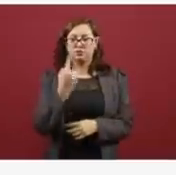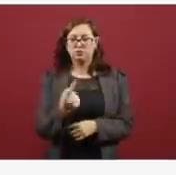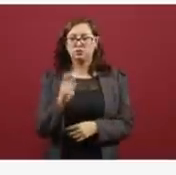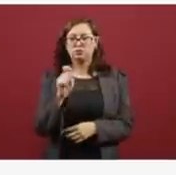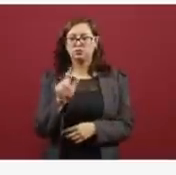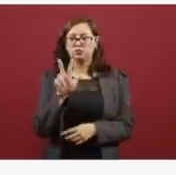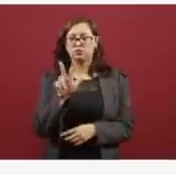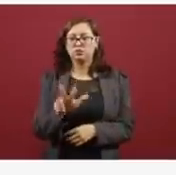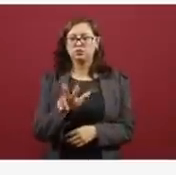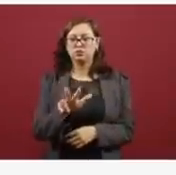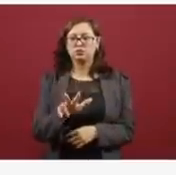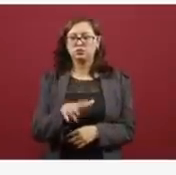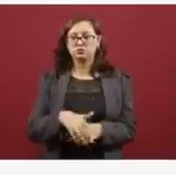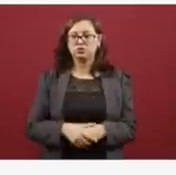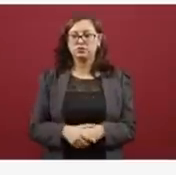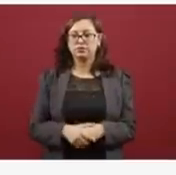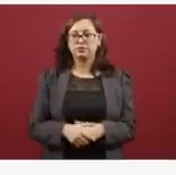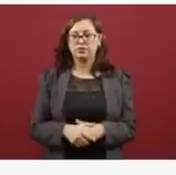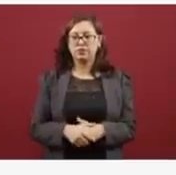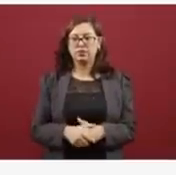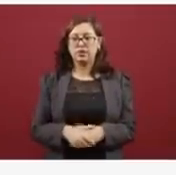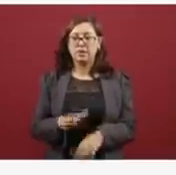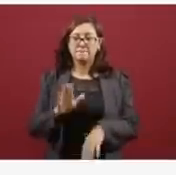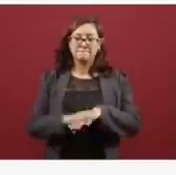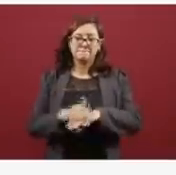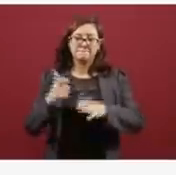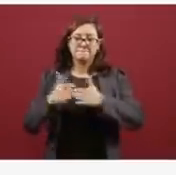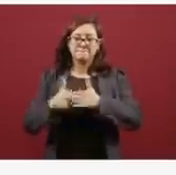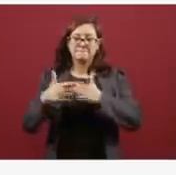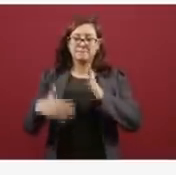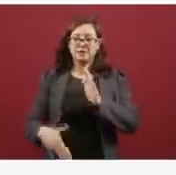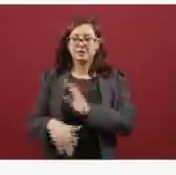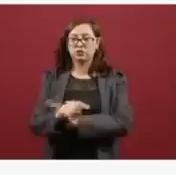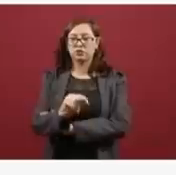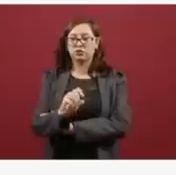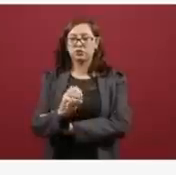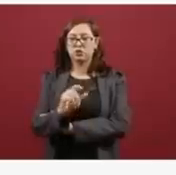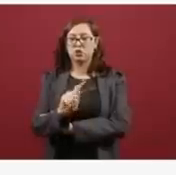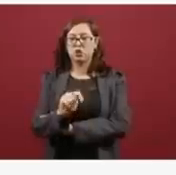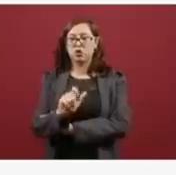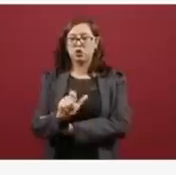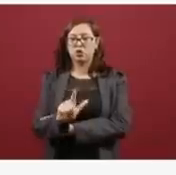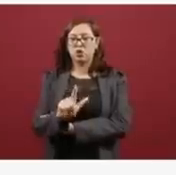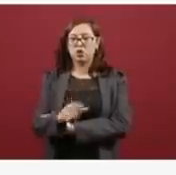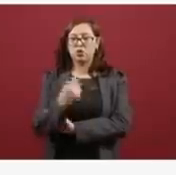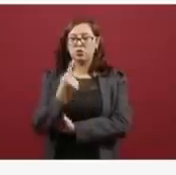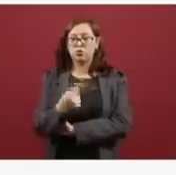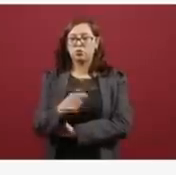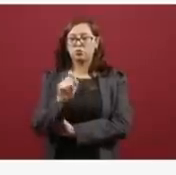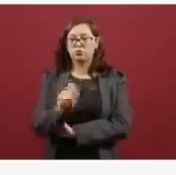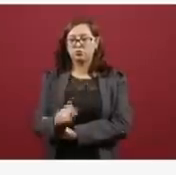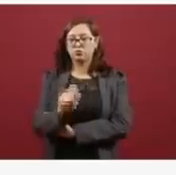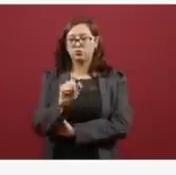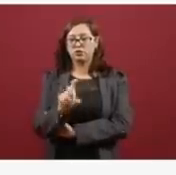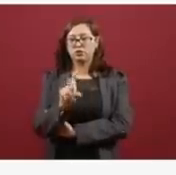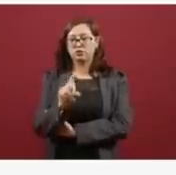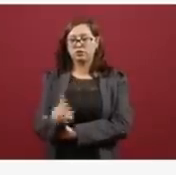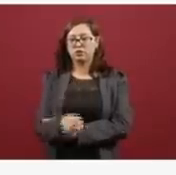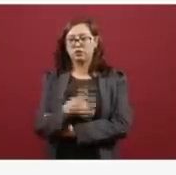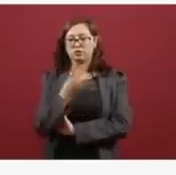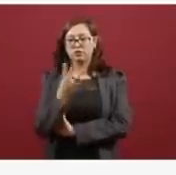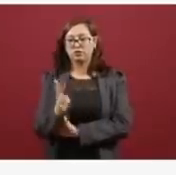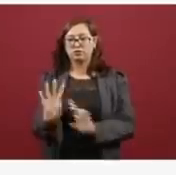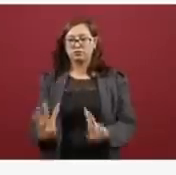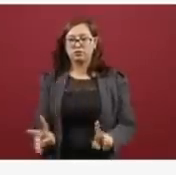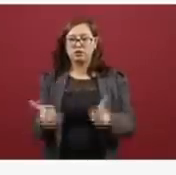18 y el que está dando más económico es total con un diferencial de 134 precio